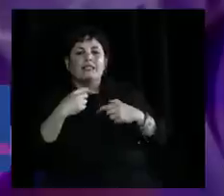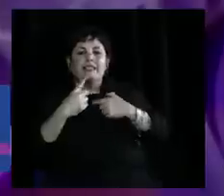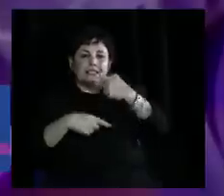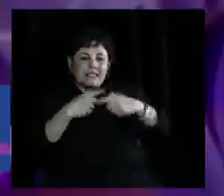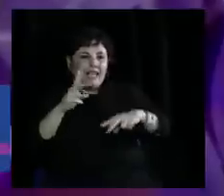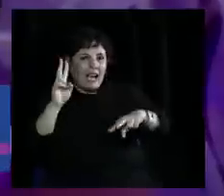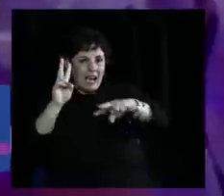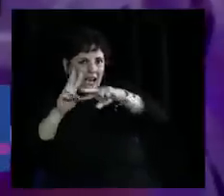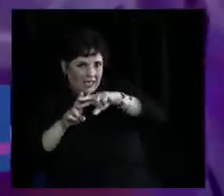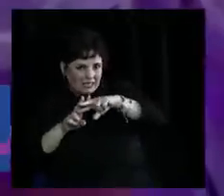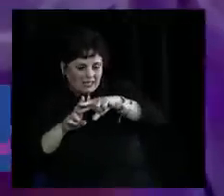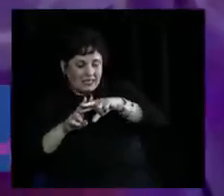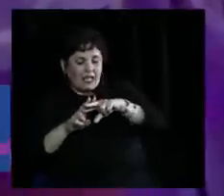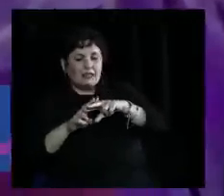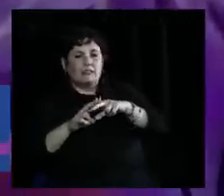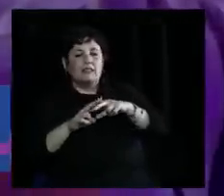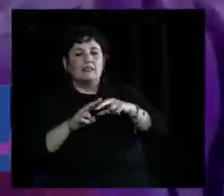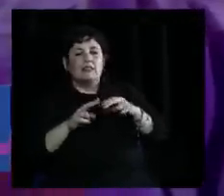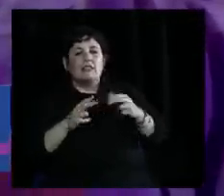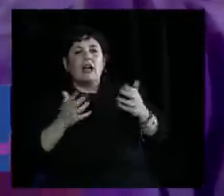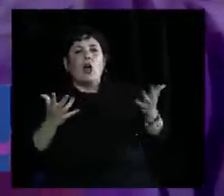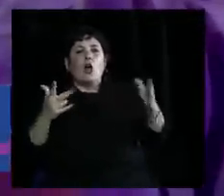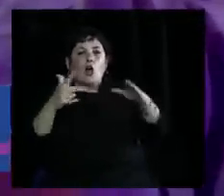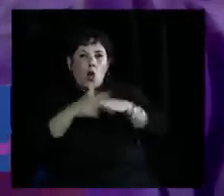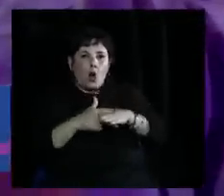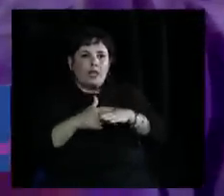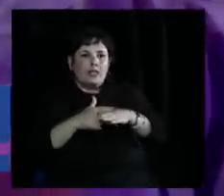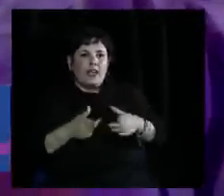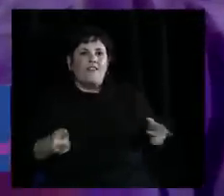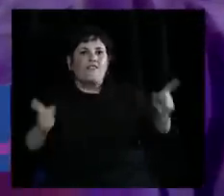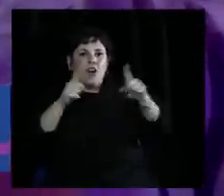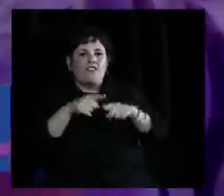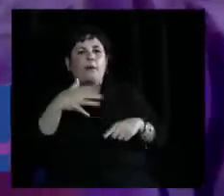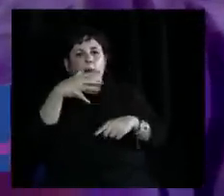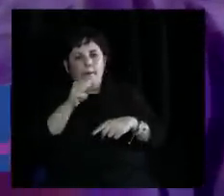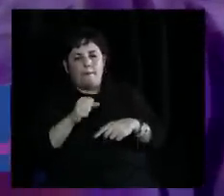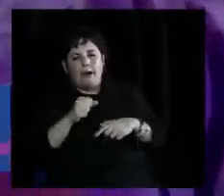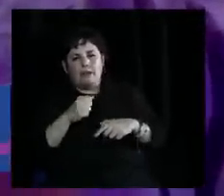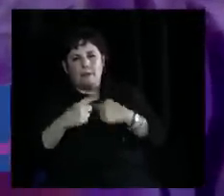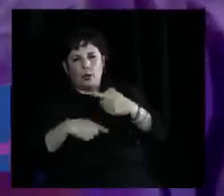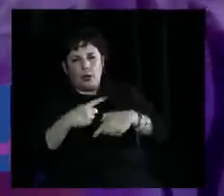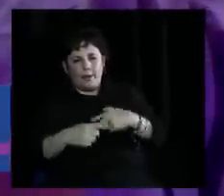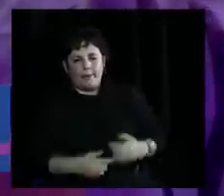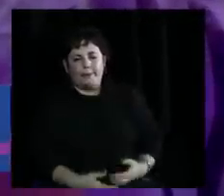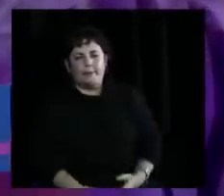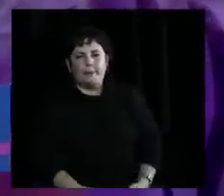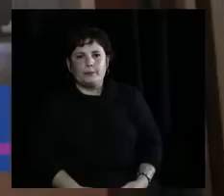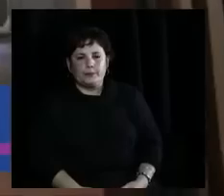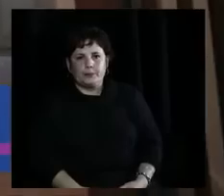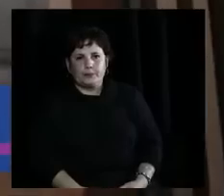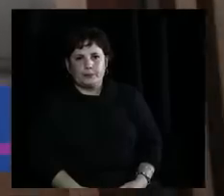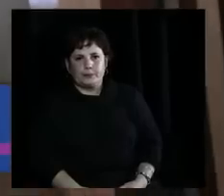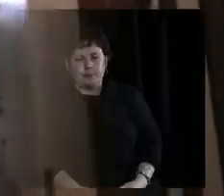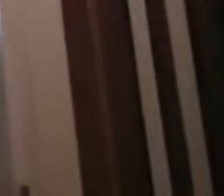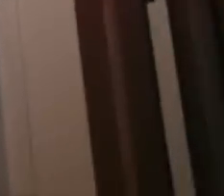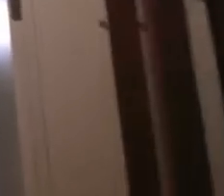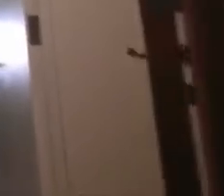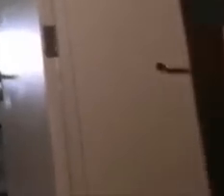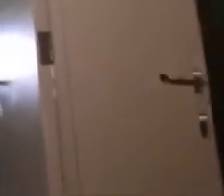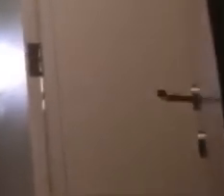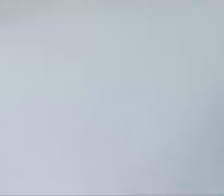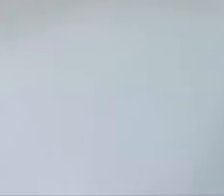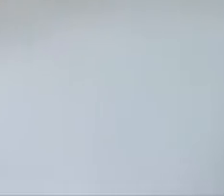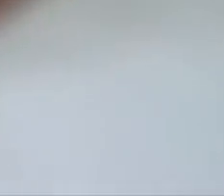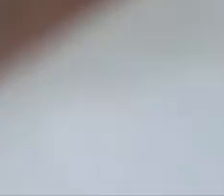Sigan poniendo el hashtag de Legítima Defensa. Vamos a un corte y enseguida volvemos con más Legítima Defensa. En